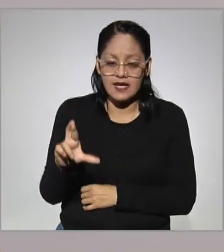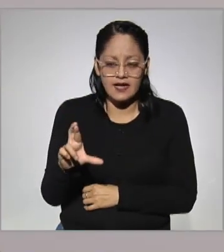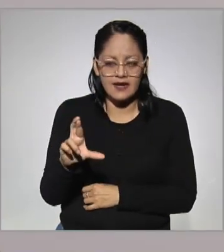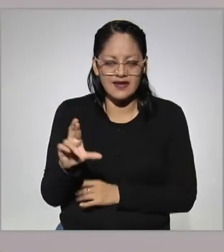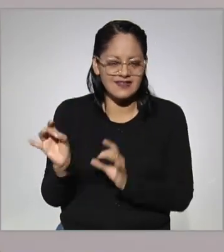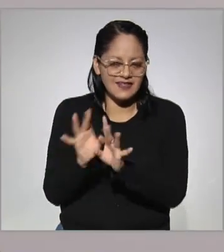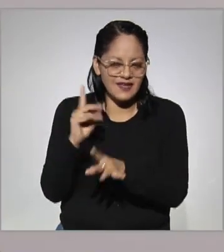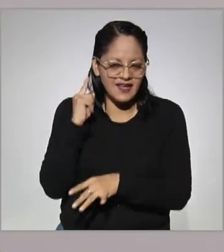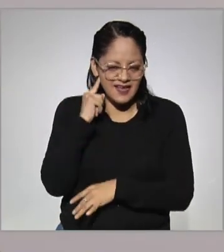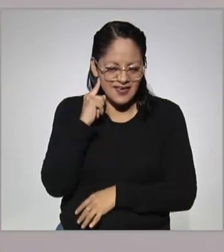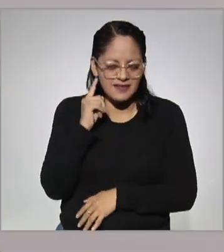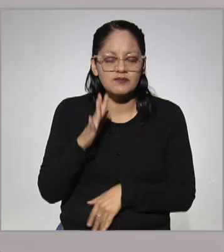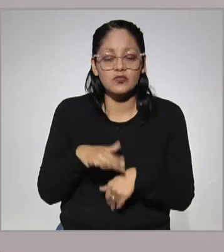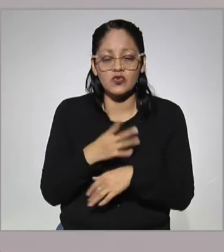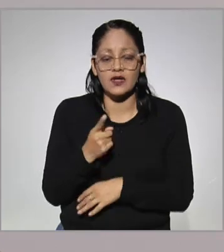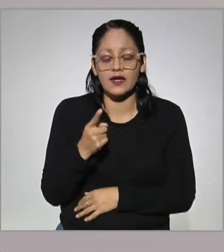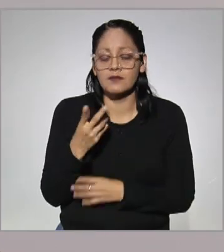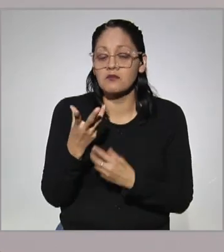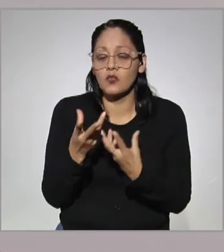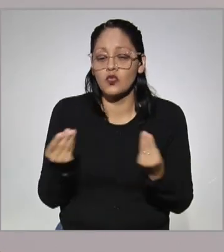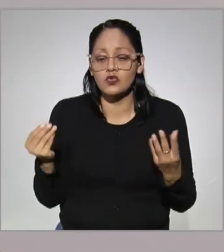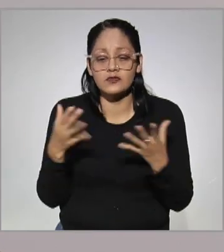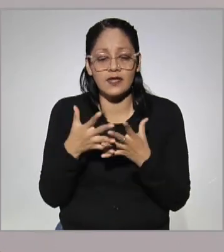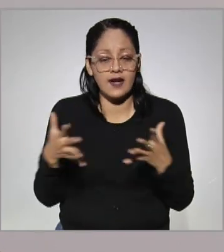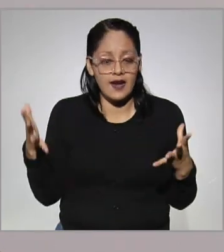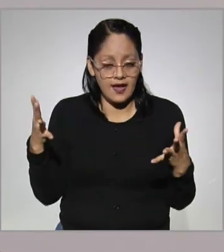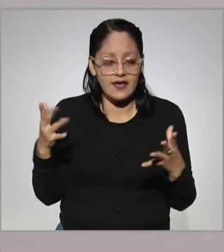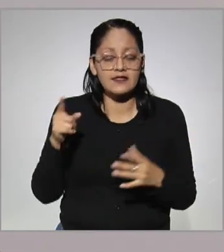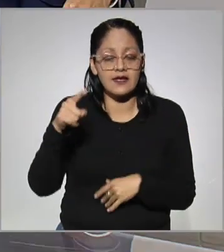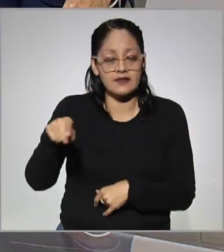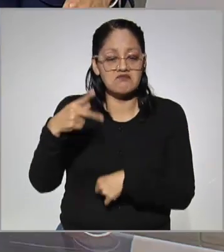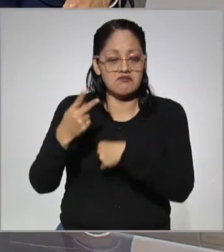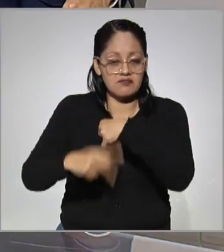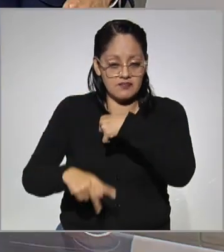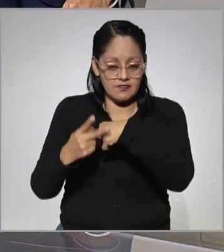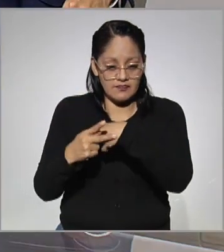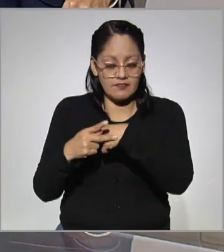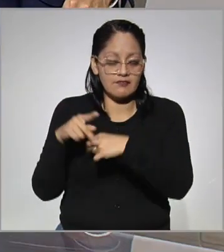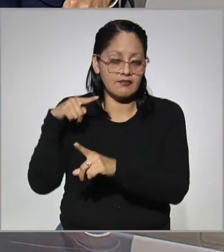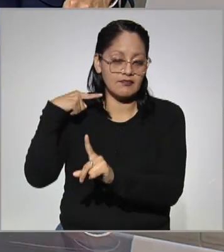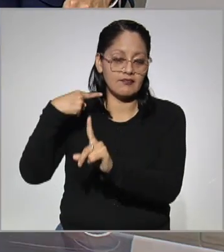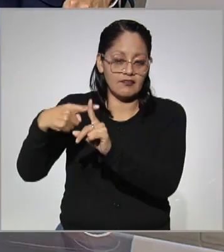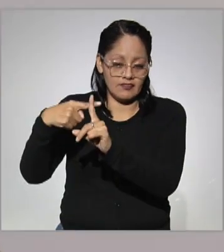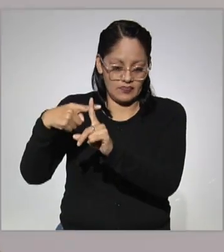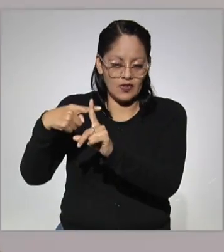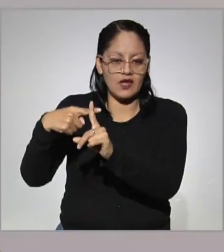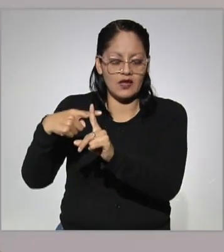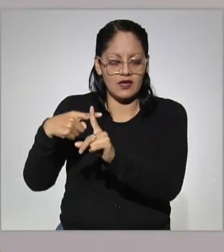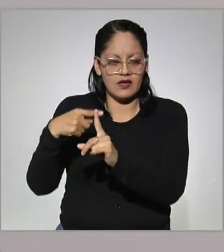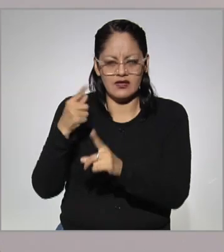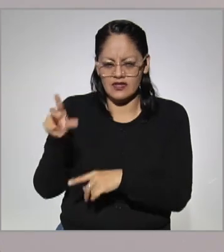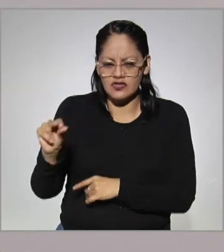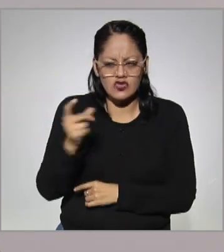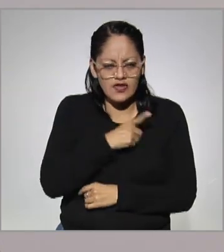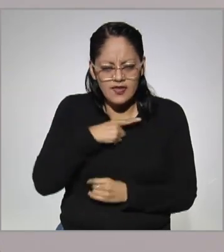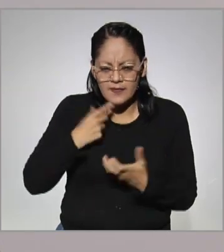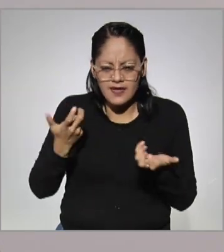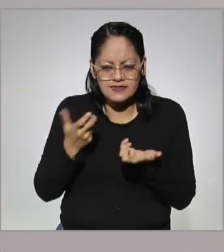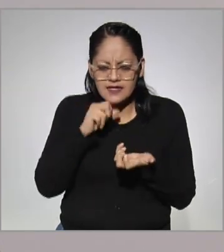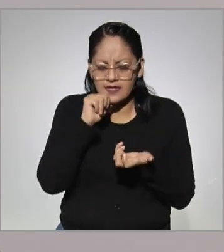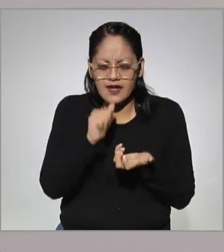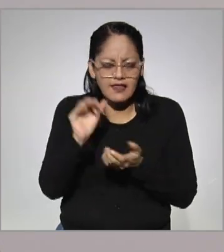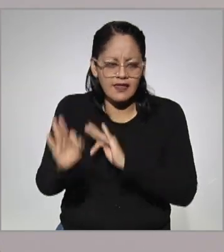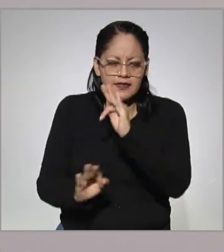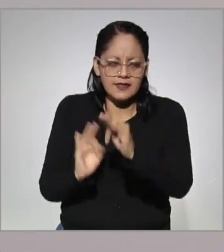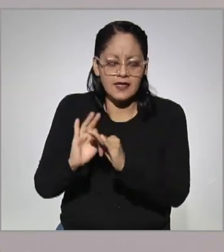repente, ¿no? Sí. ¿Por qué? Porque la gran mayoría tiene el riesgo de salir positivo y no hay que hacerles absolutamente nada. Okay.